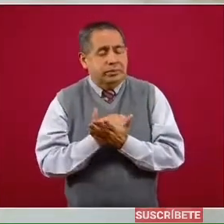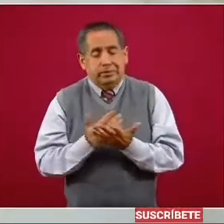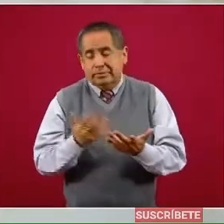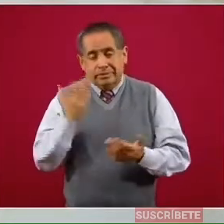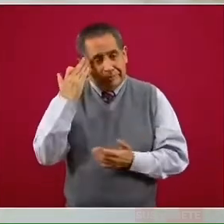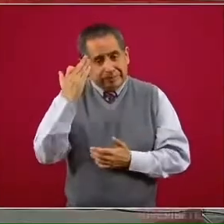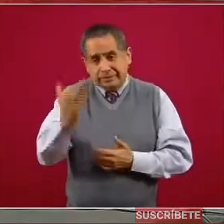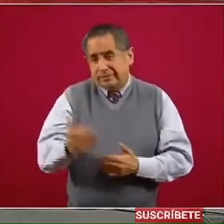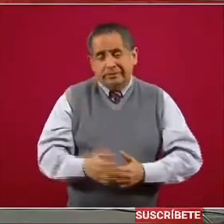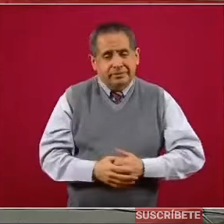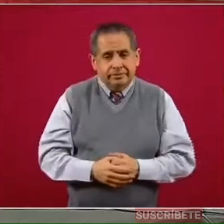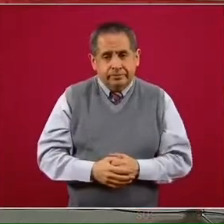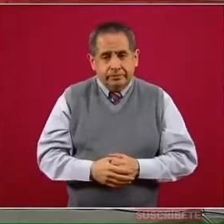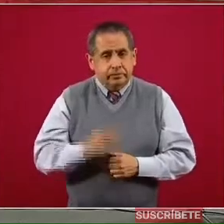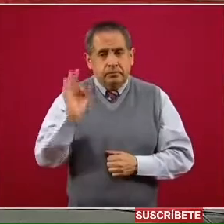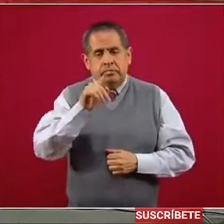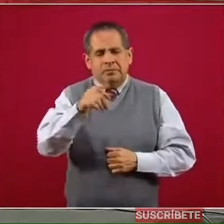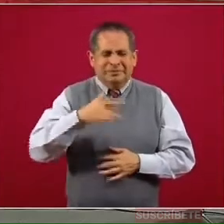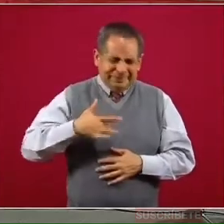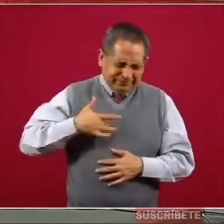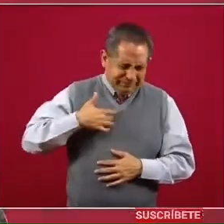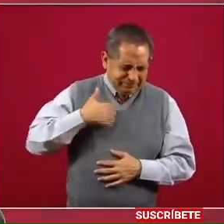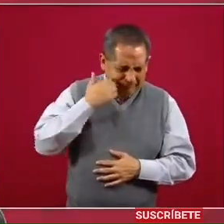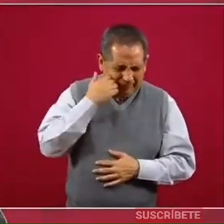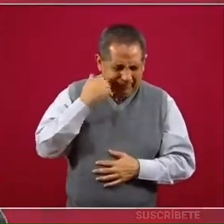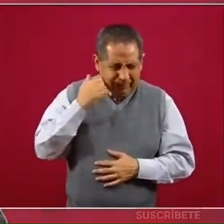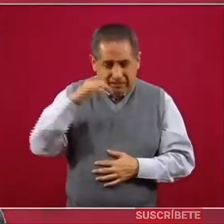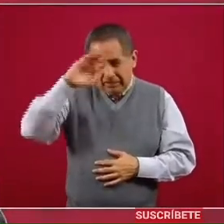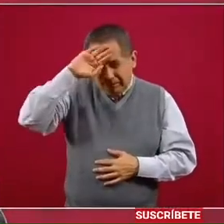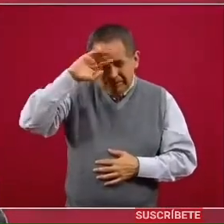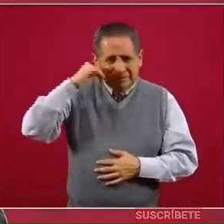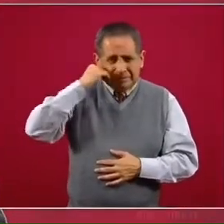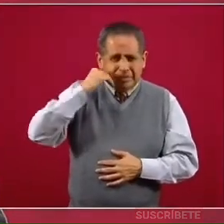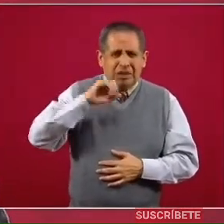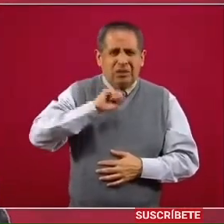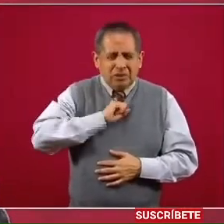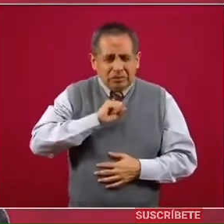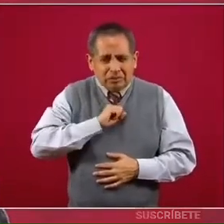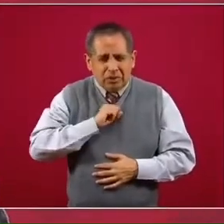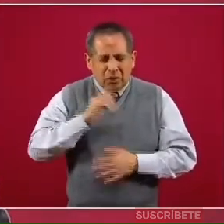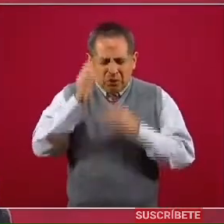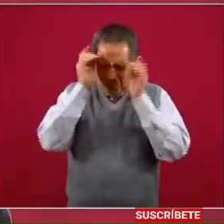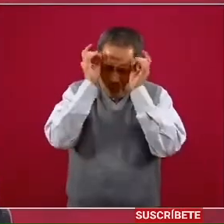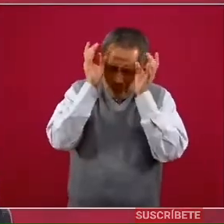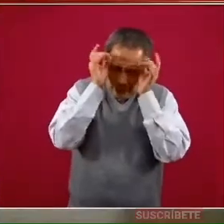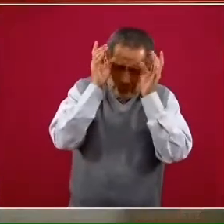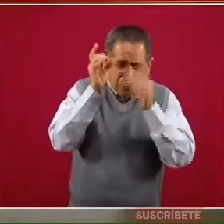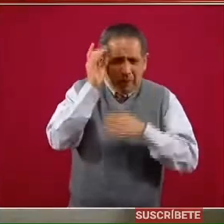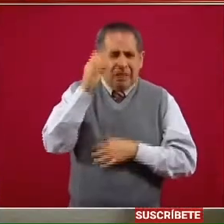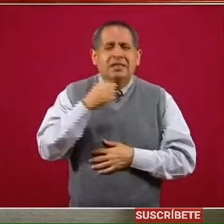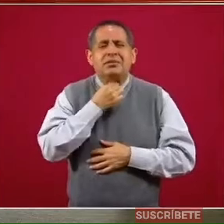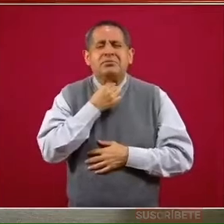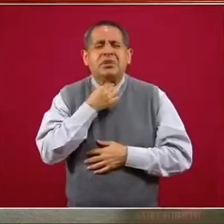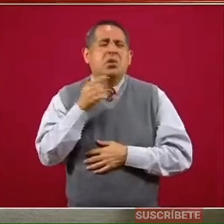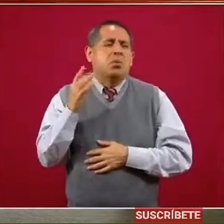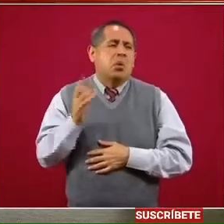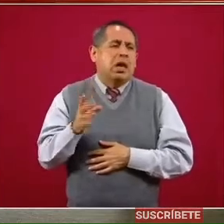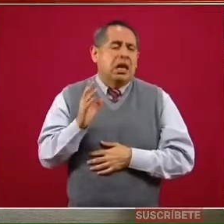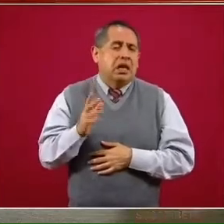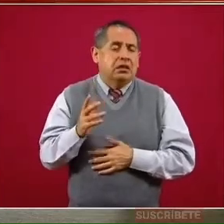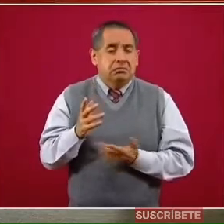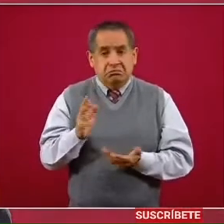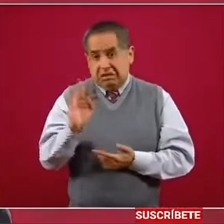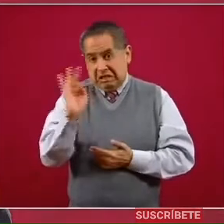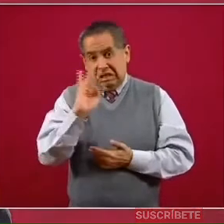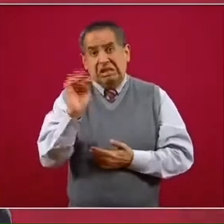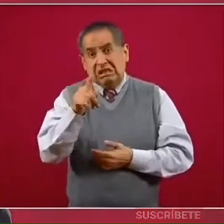contagio. Si usted tiene síntomas, fiebre, tos, dolor de cabeza, dolor de garganta, piense que